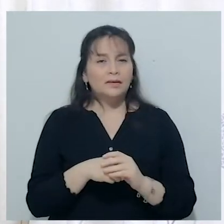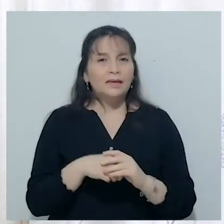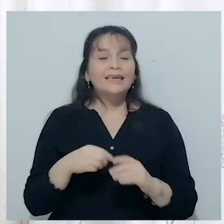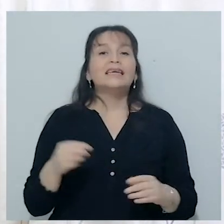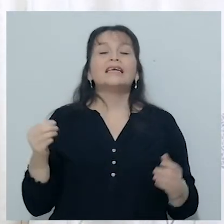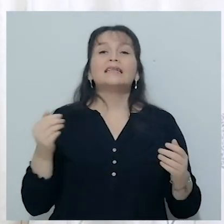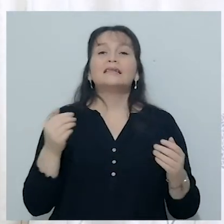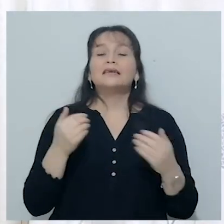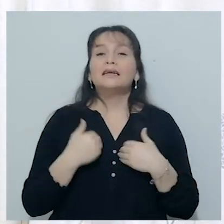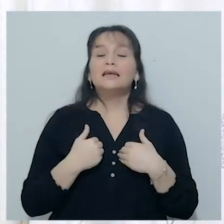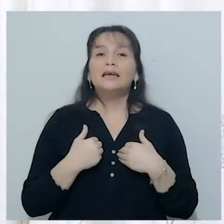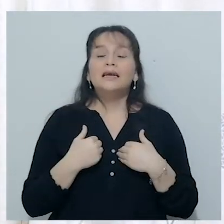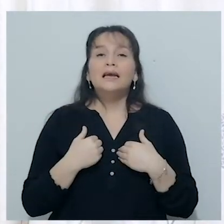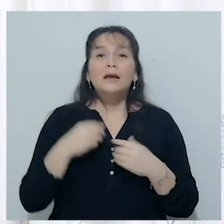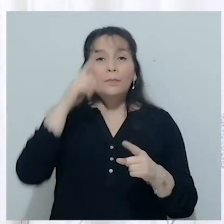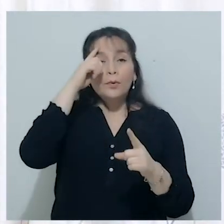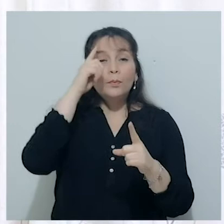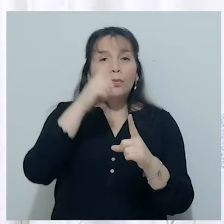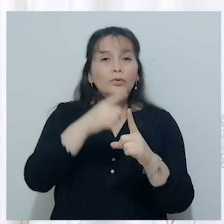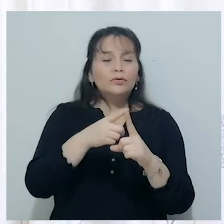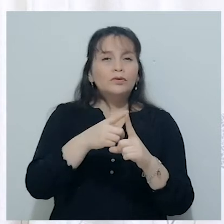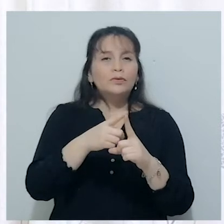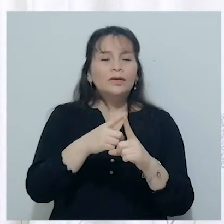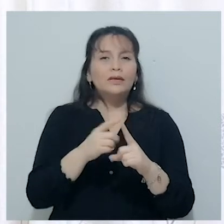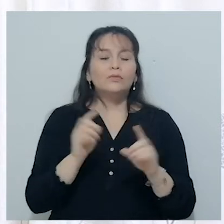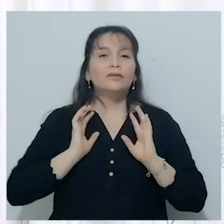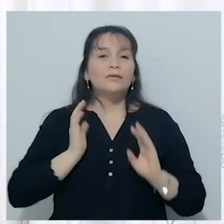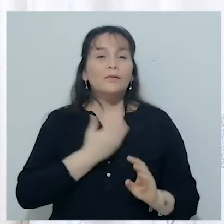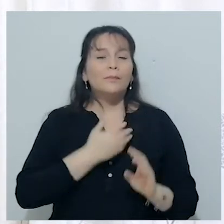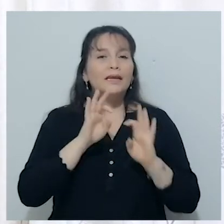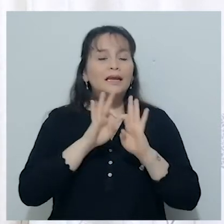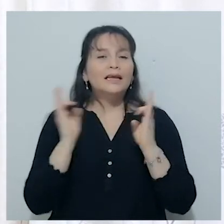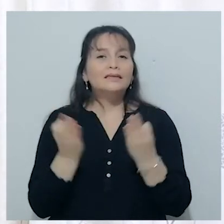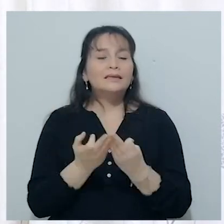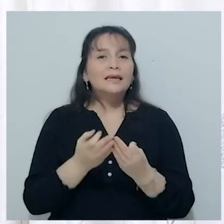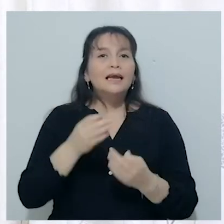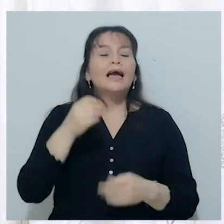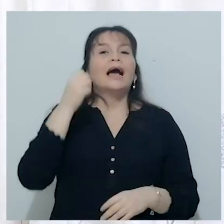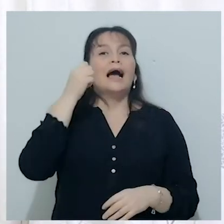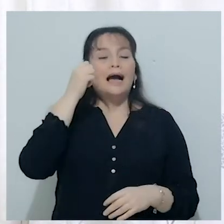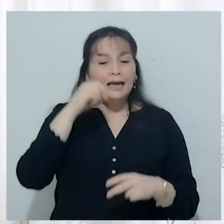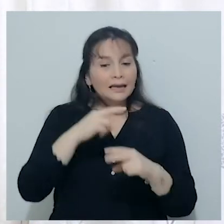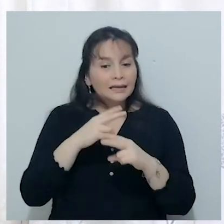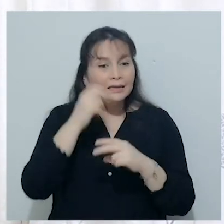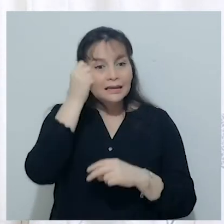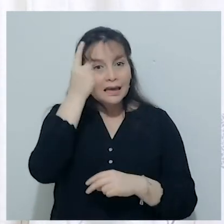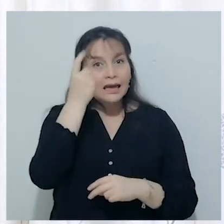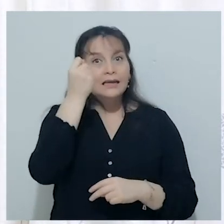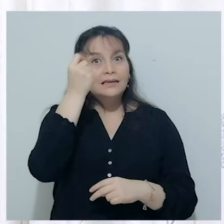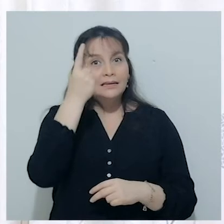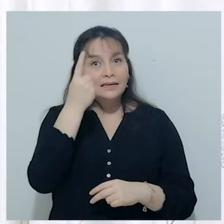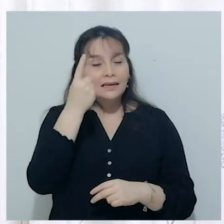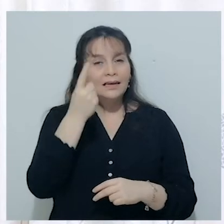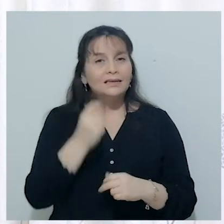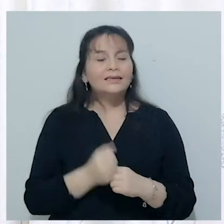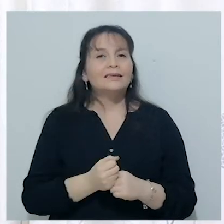que profundice y tiene el propósito de ayudar a nuestras familias a discernir para conducirse en esta vida y